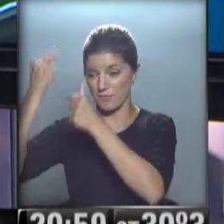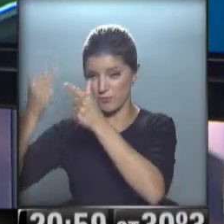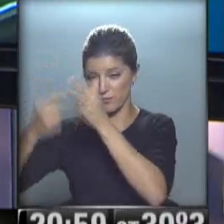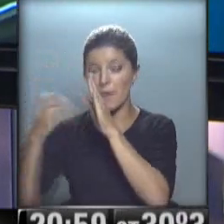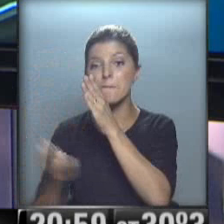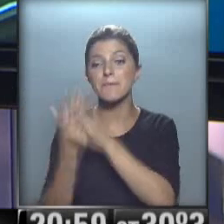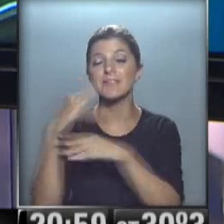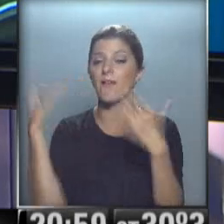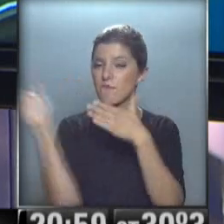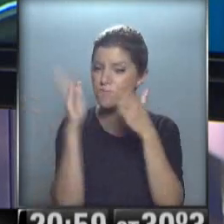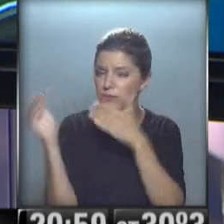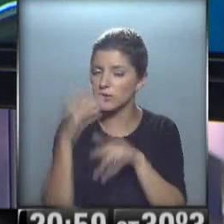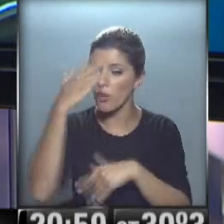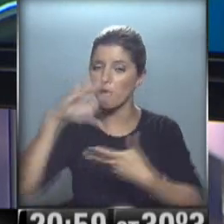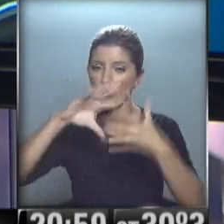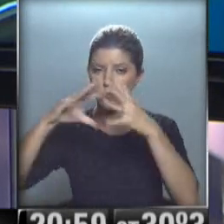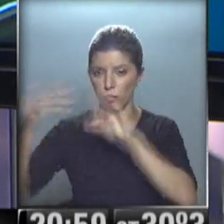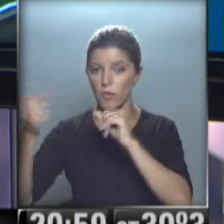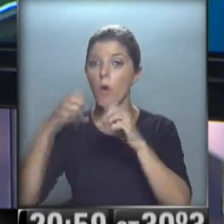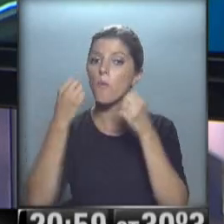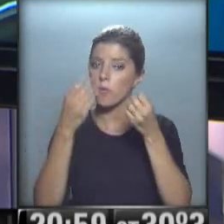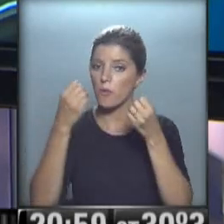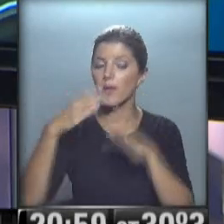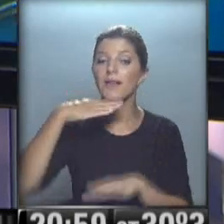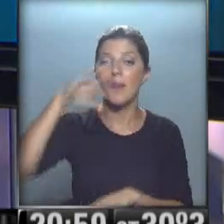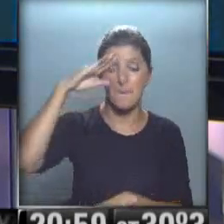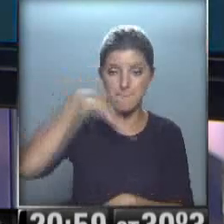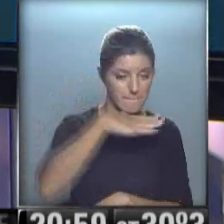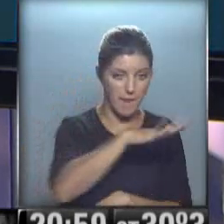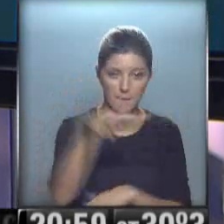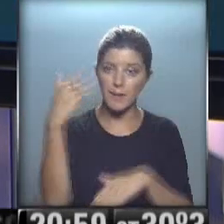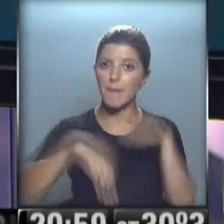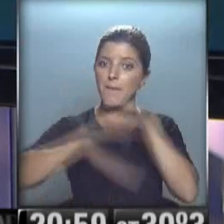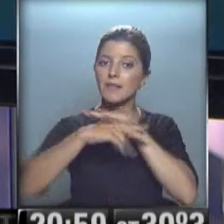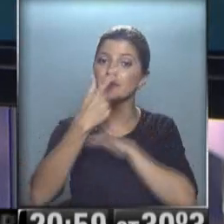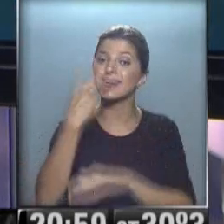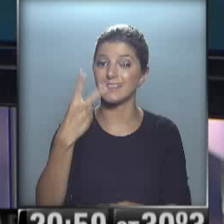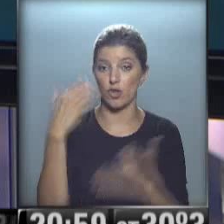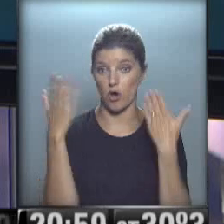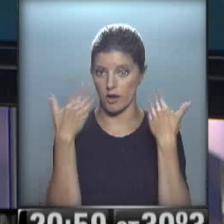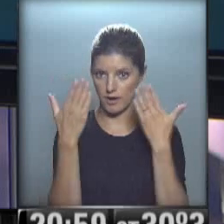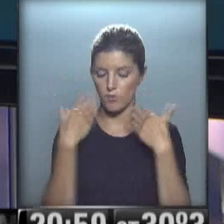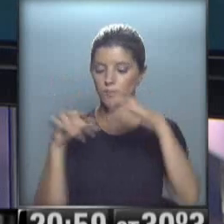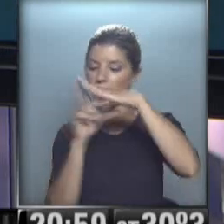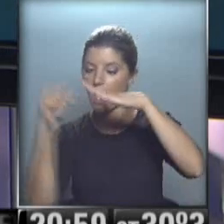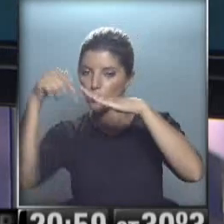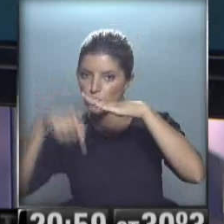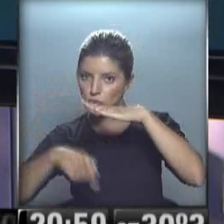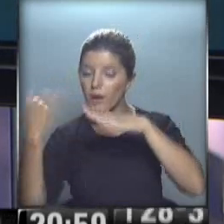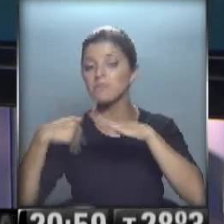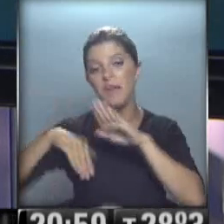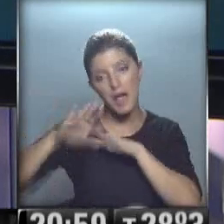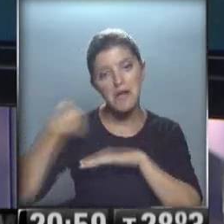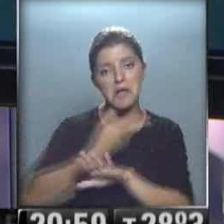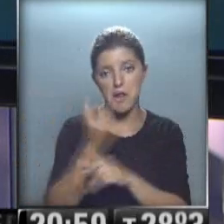con viento, luego cielo parcialmente nublado. Buen tiempo en La Pampa con máximas de 32 grados centígrados. El sur del país, en general,